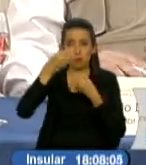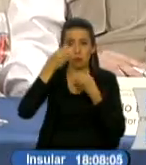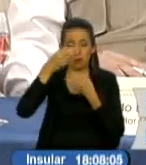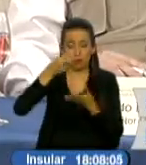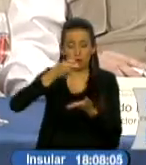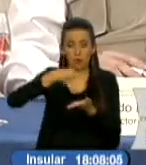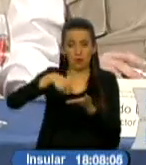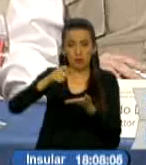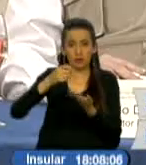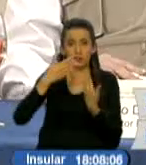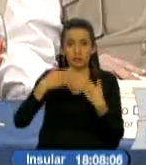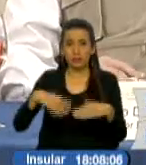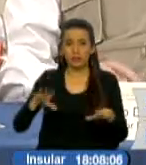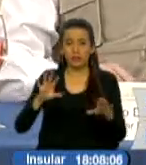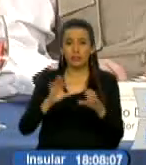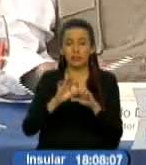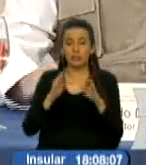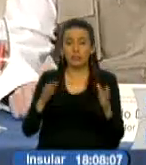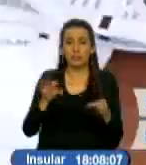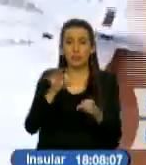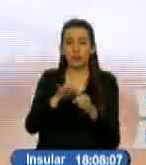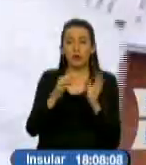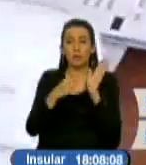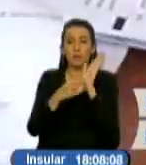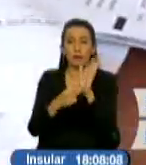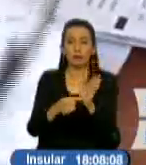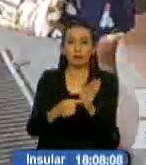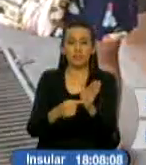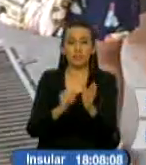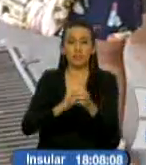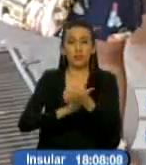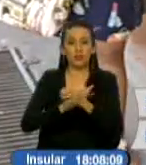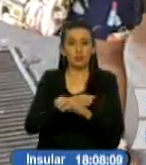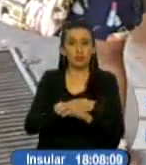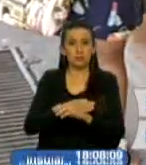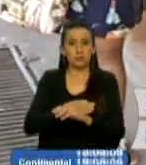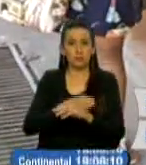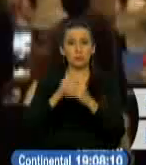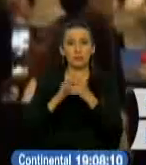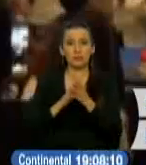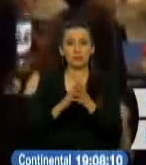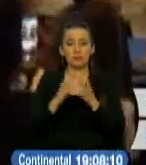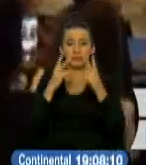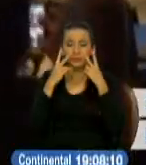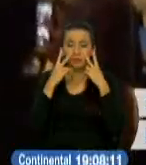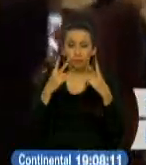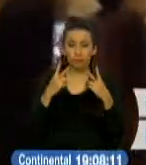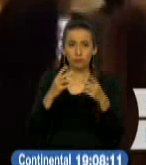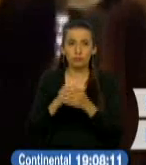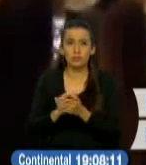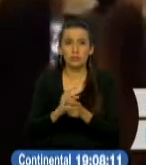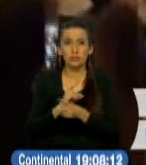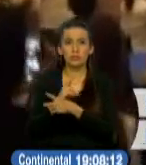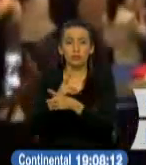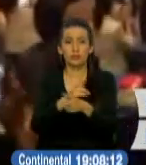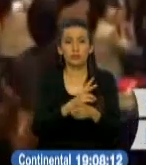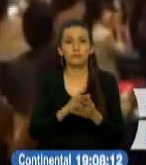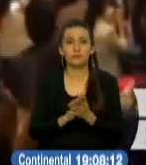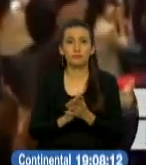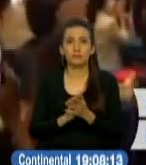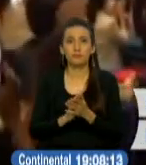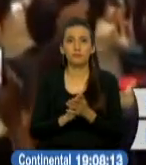misión electoral de esta institución presentó luego de realizados los comicios. En la segunda vuelta, nuestro conteo